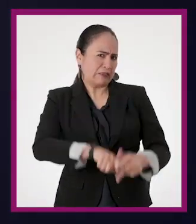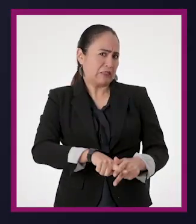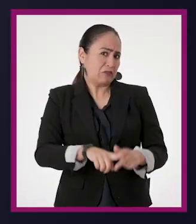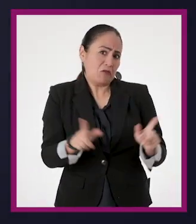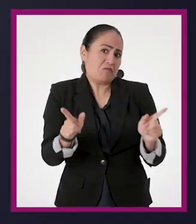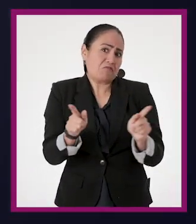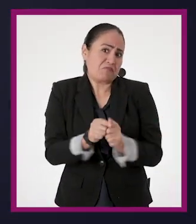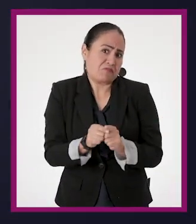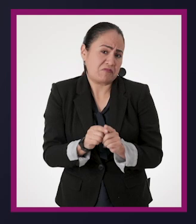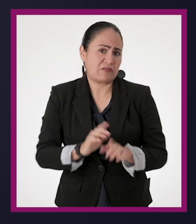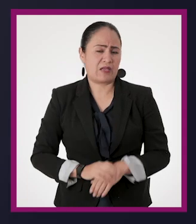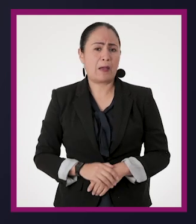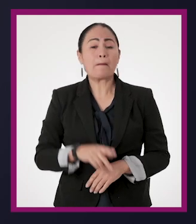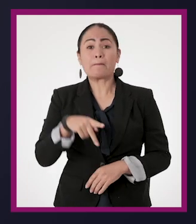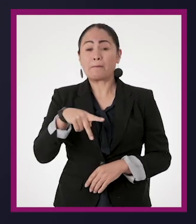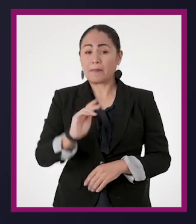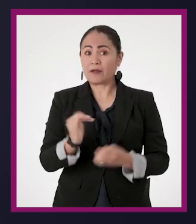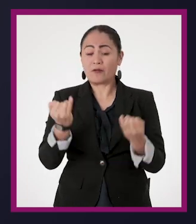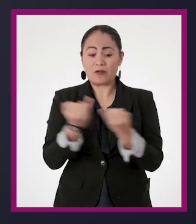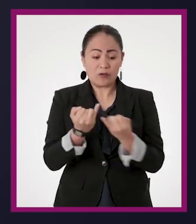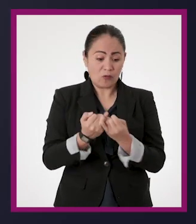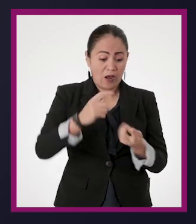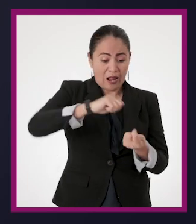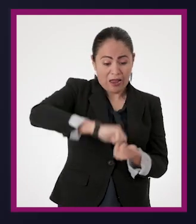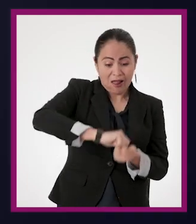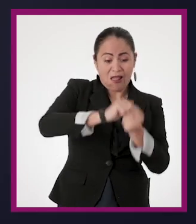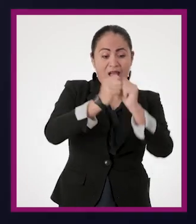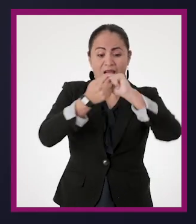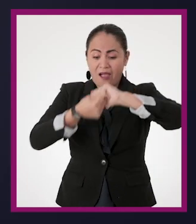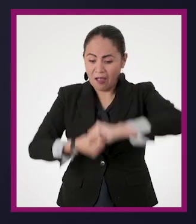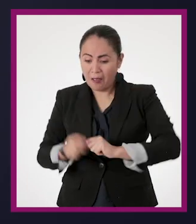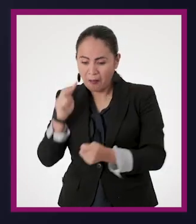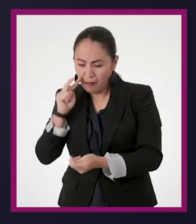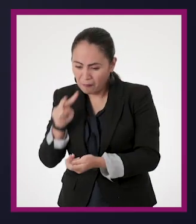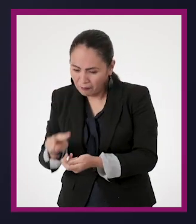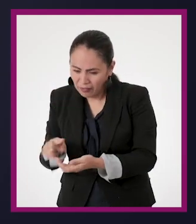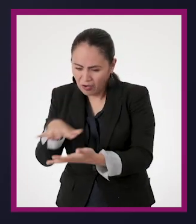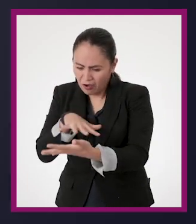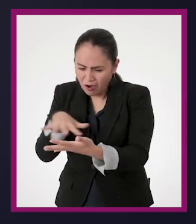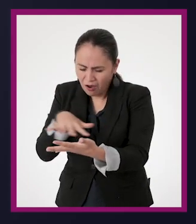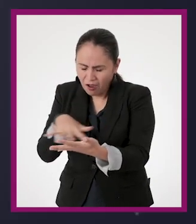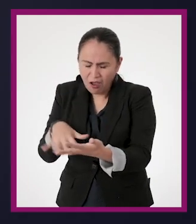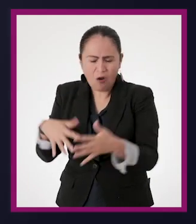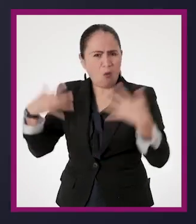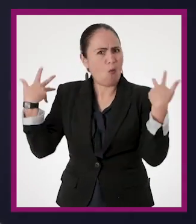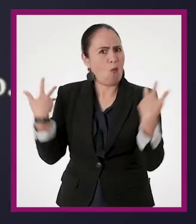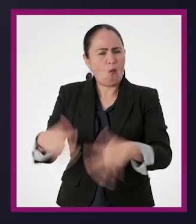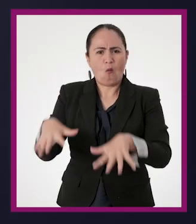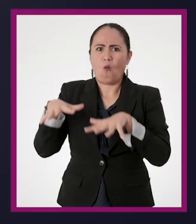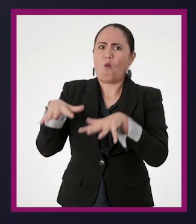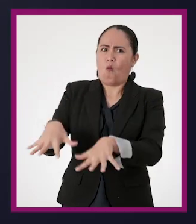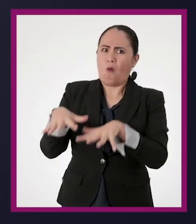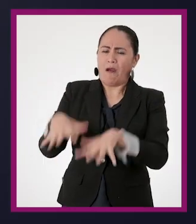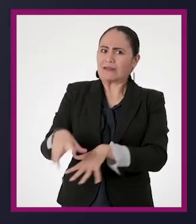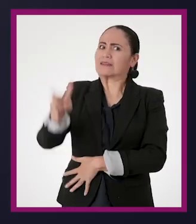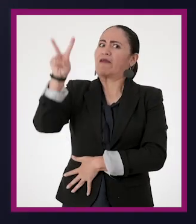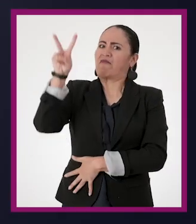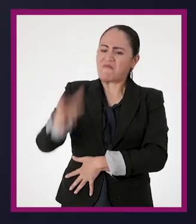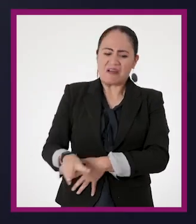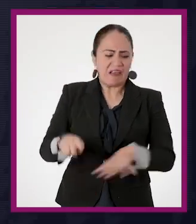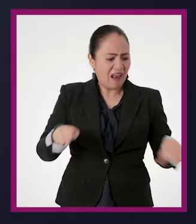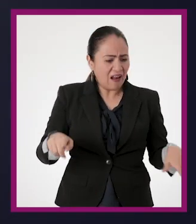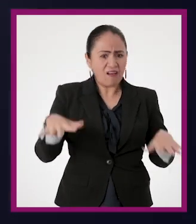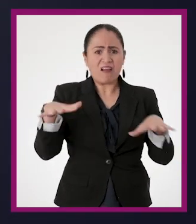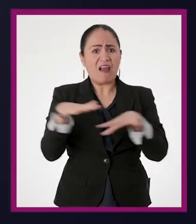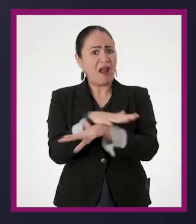nada más. Por ello, produce mayor placer y asombro la obra traducida que logra el truco de magia